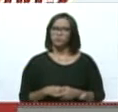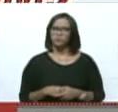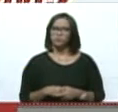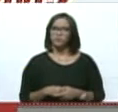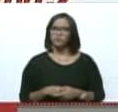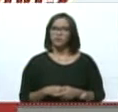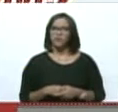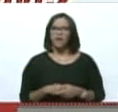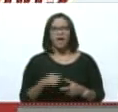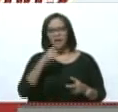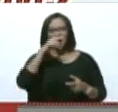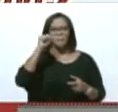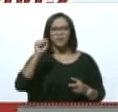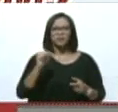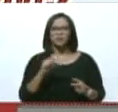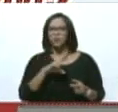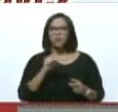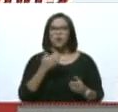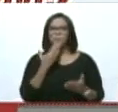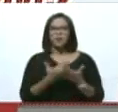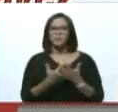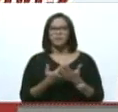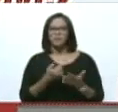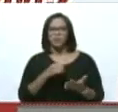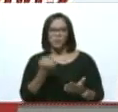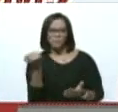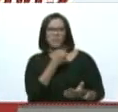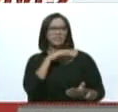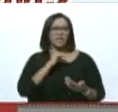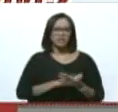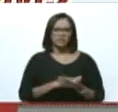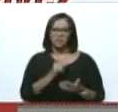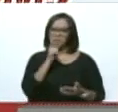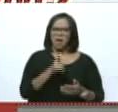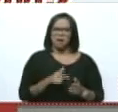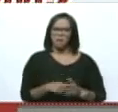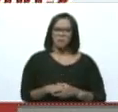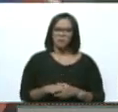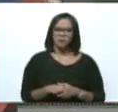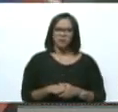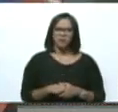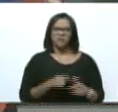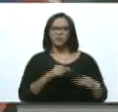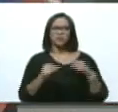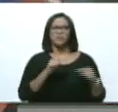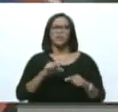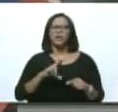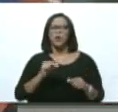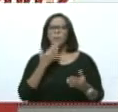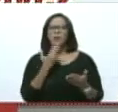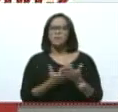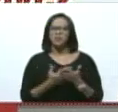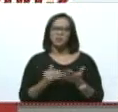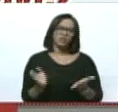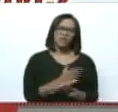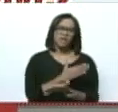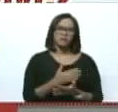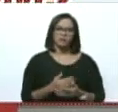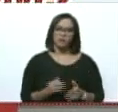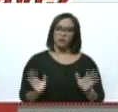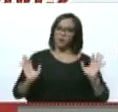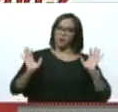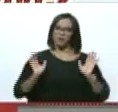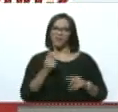Ah, que Nicolás Maduro no se dejó matar, qué malo es. Es un dictador porque no se dejó tumbar. Carajo,